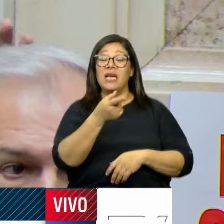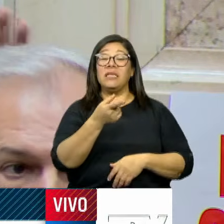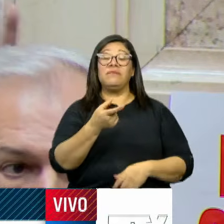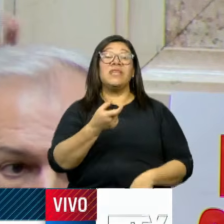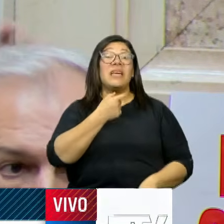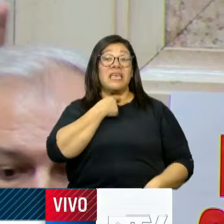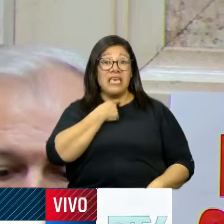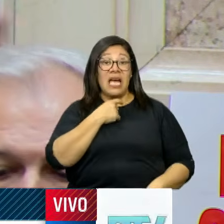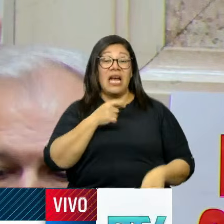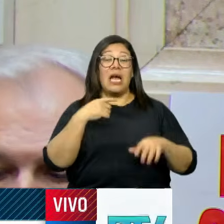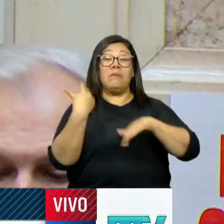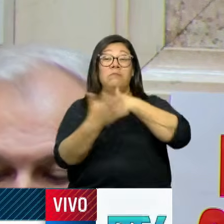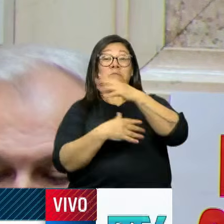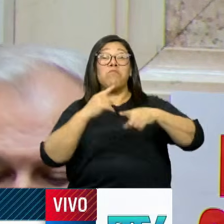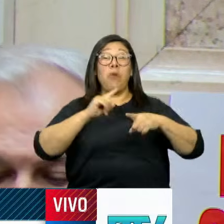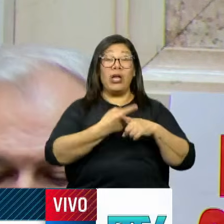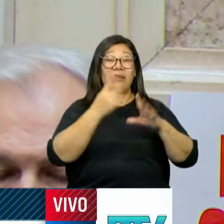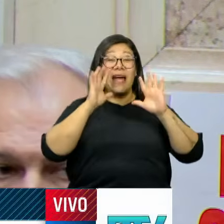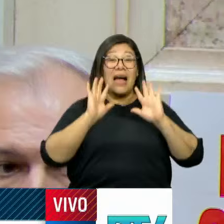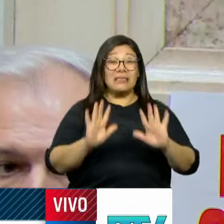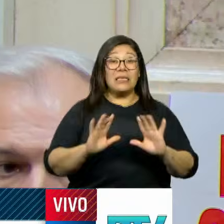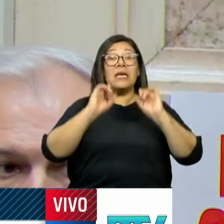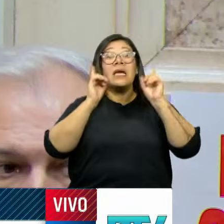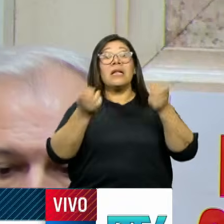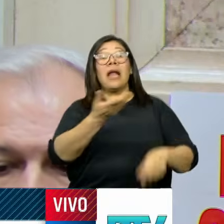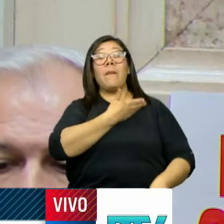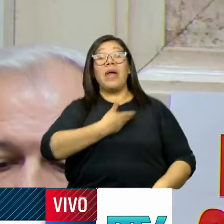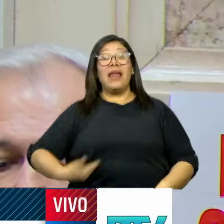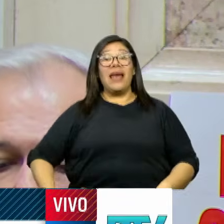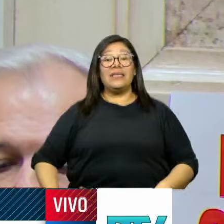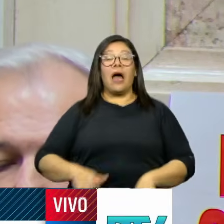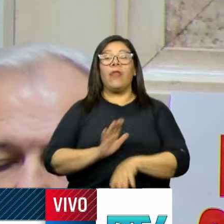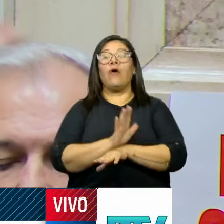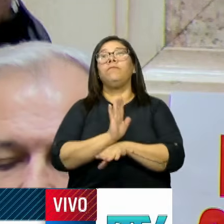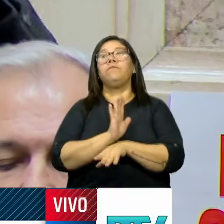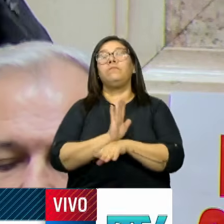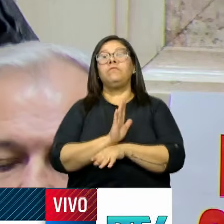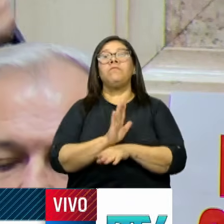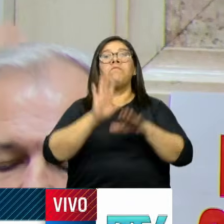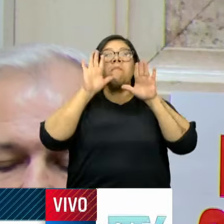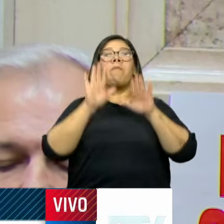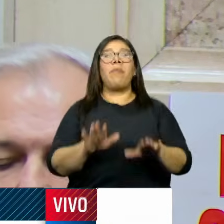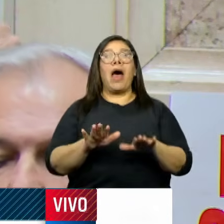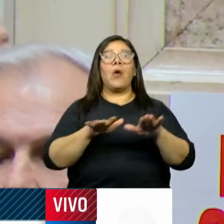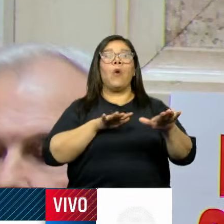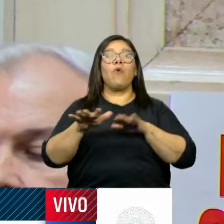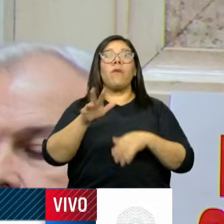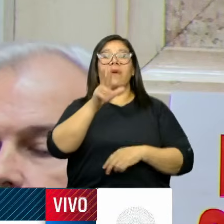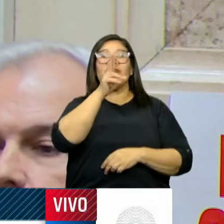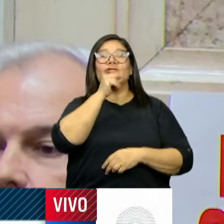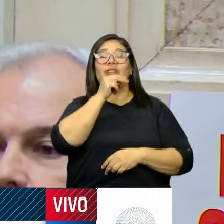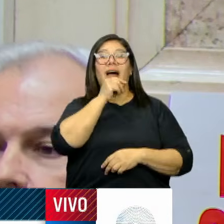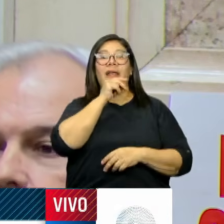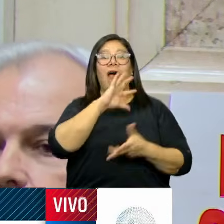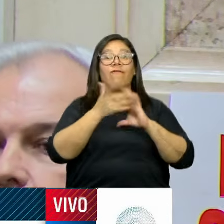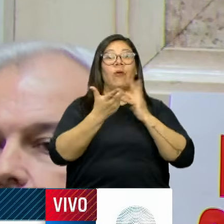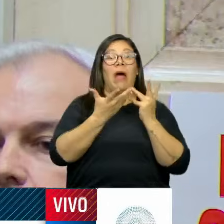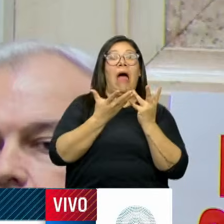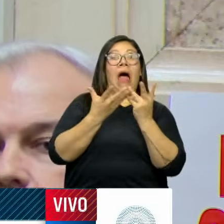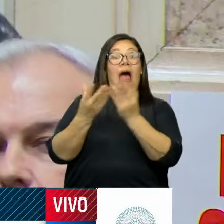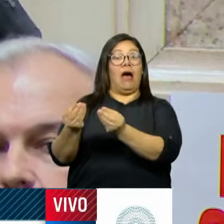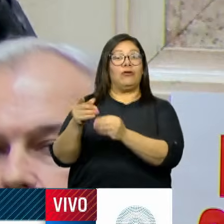y hasta cierta parálisis del Estado para encubrirlo. Le vale más la fidelidad para no aplicar la ley de